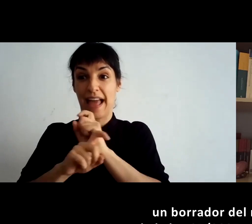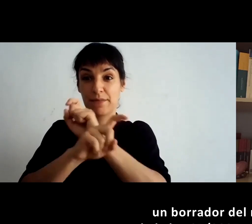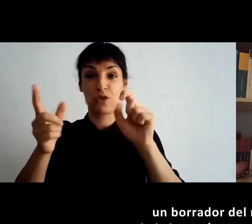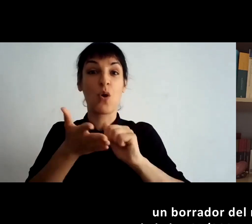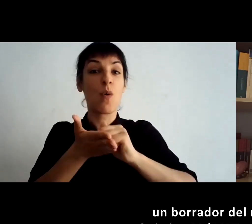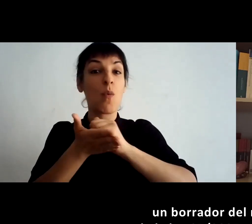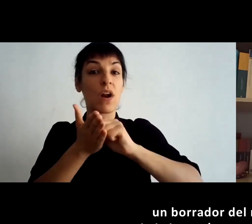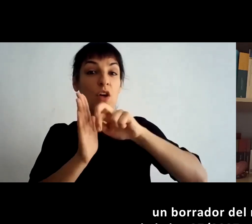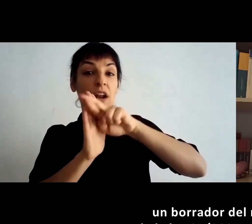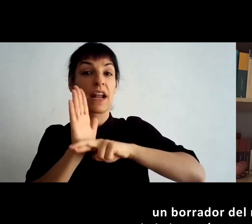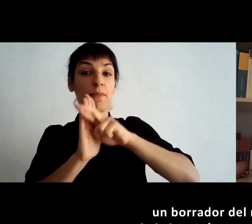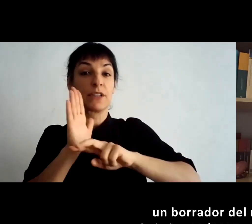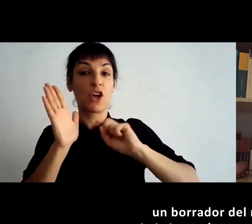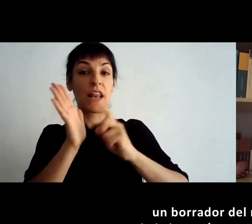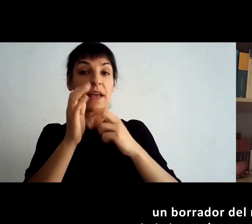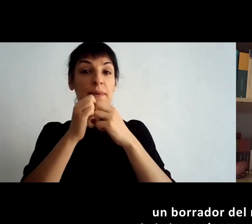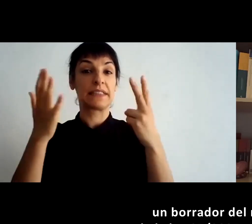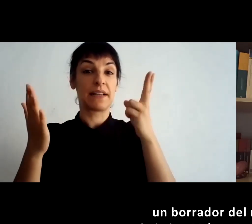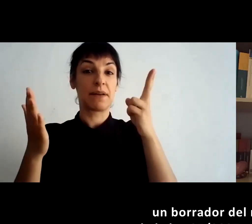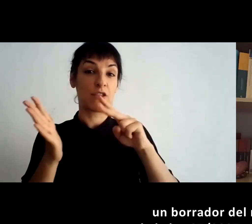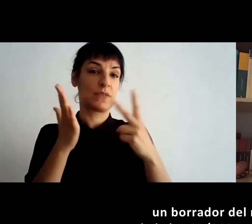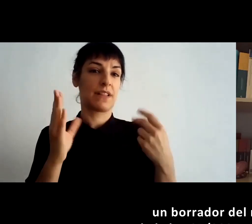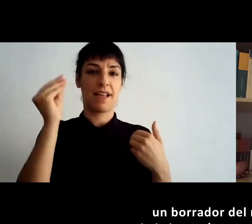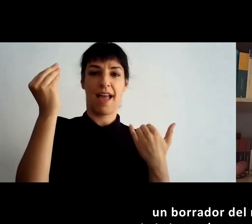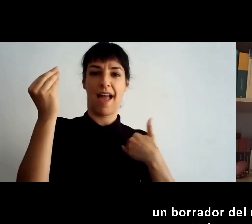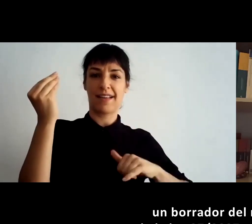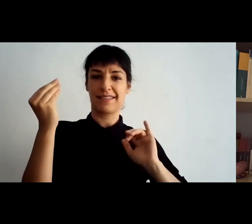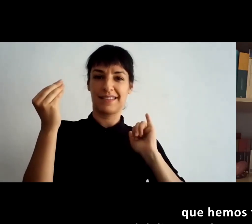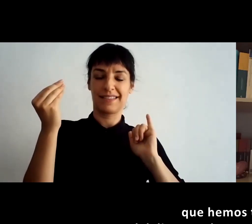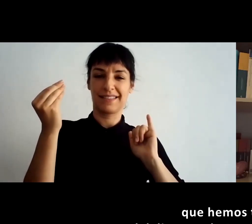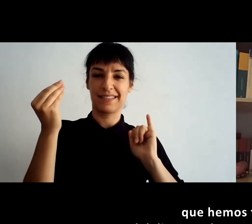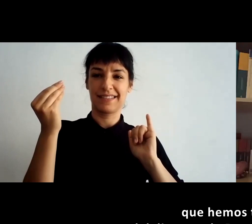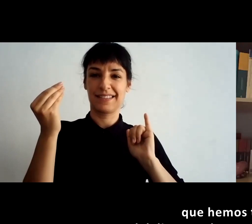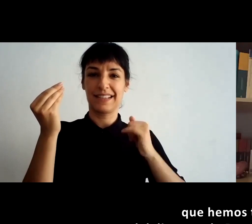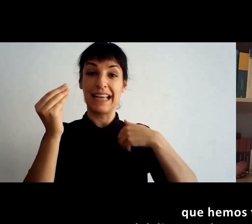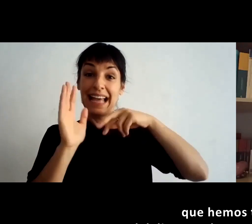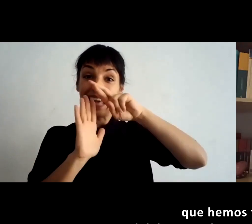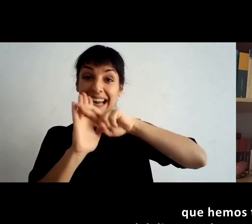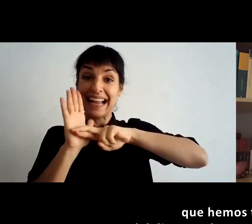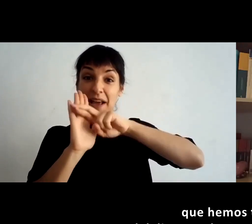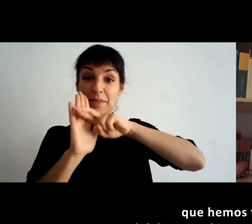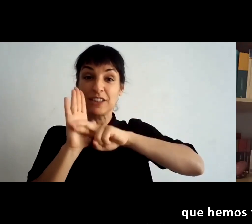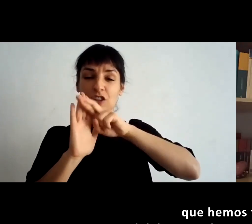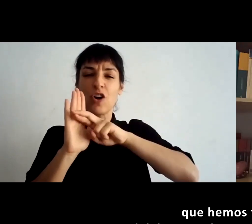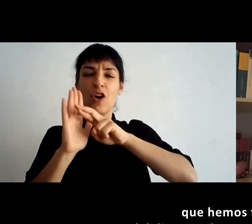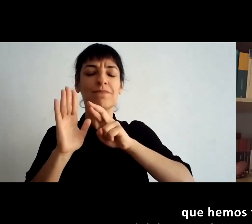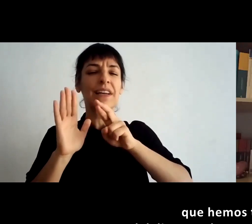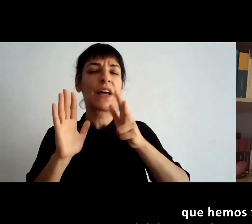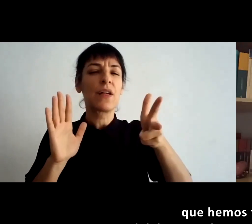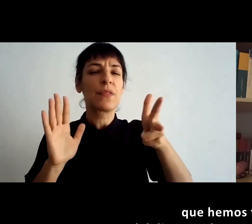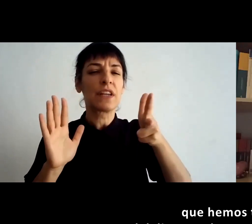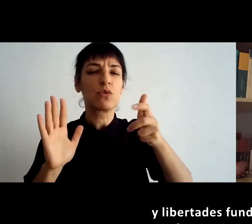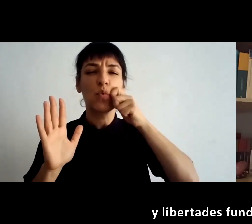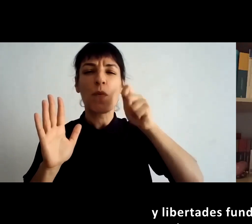del reglamento de la Ley 27/2007. Un reglamento que hemos teñido del discurso de derechos humanos y